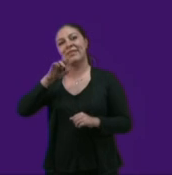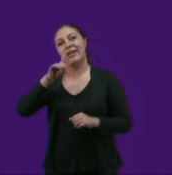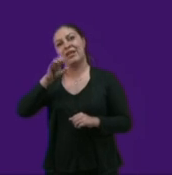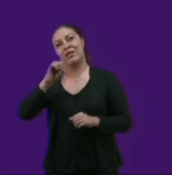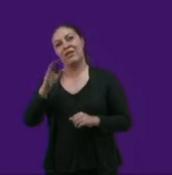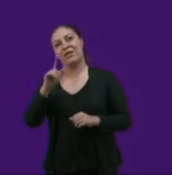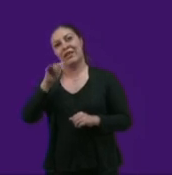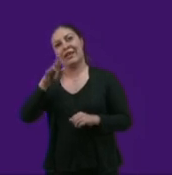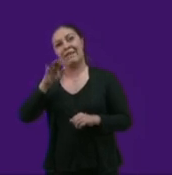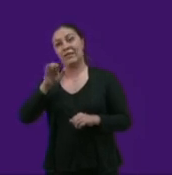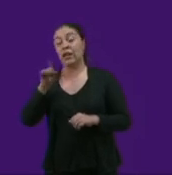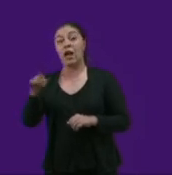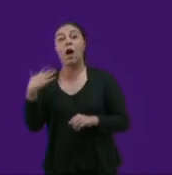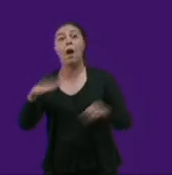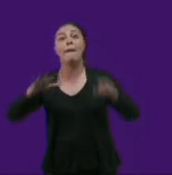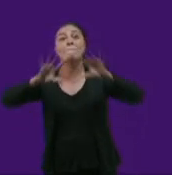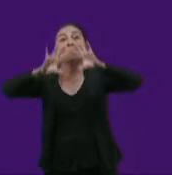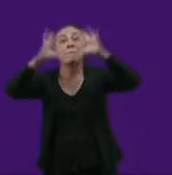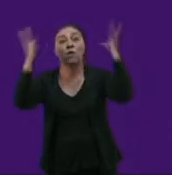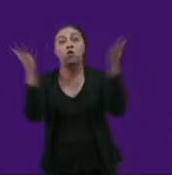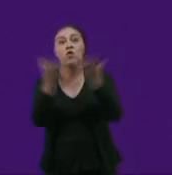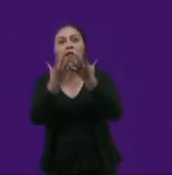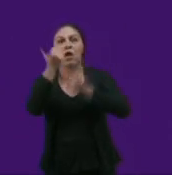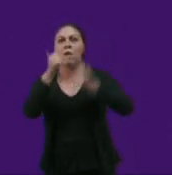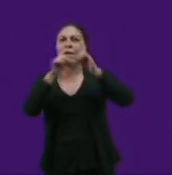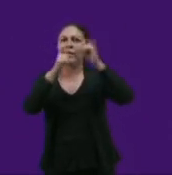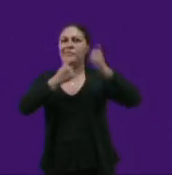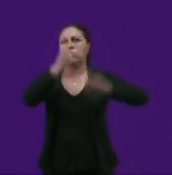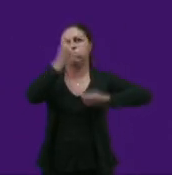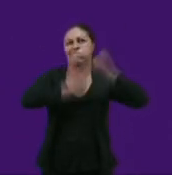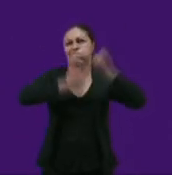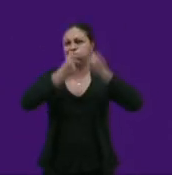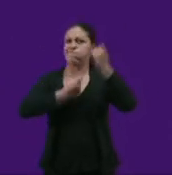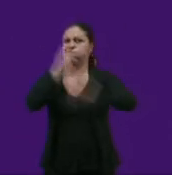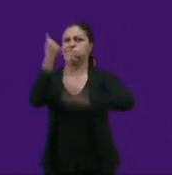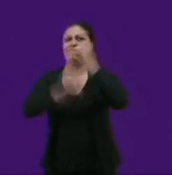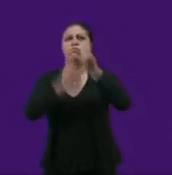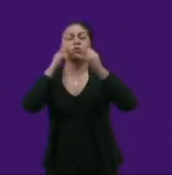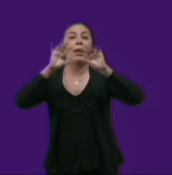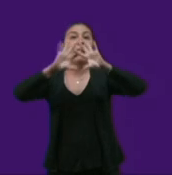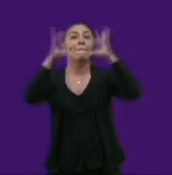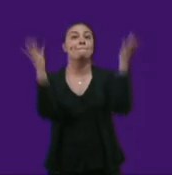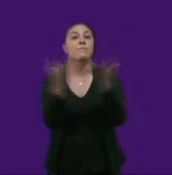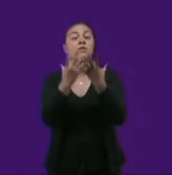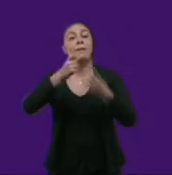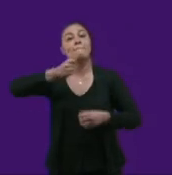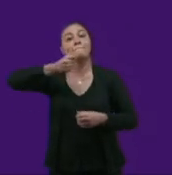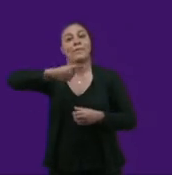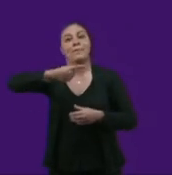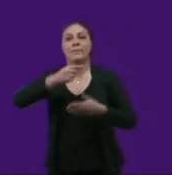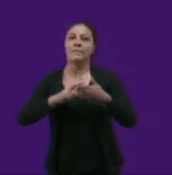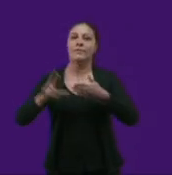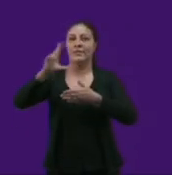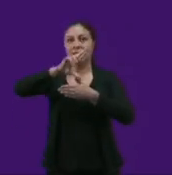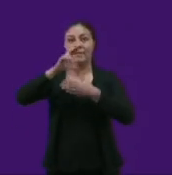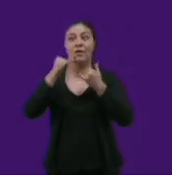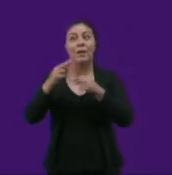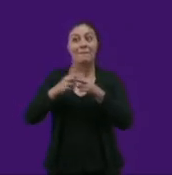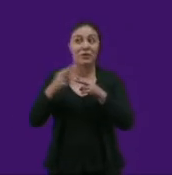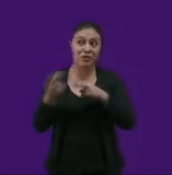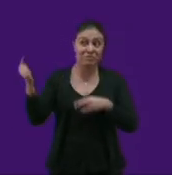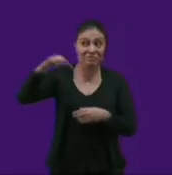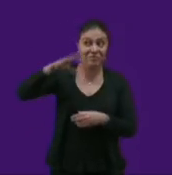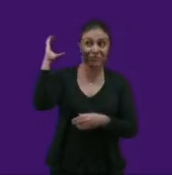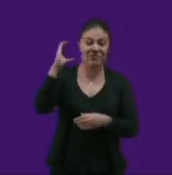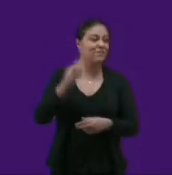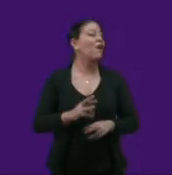mundial, una de las protagonistas del comercio electrónico en todo el mundo, número uno en Latinoamérica. Marcos, esperamos verlo pronto en Colombia. Gracias.